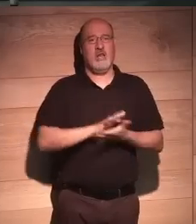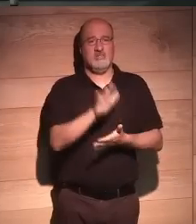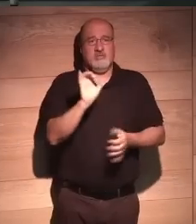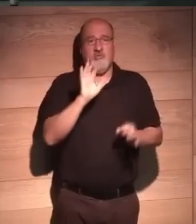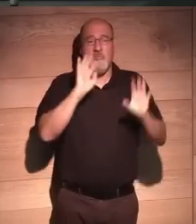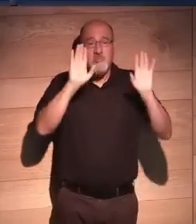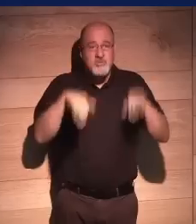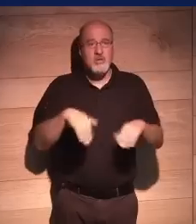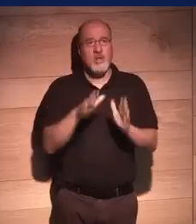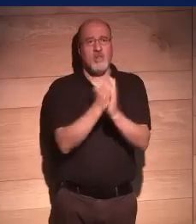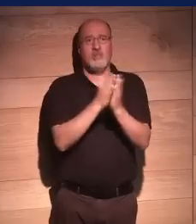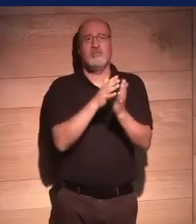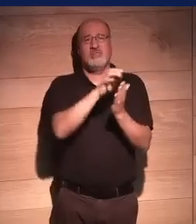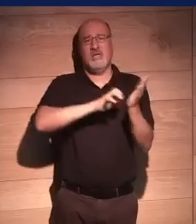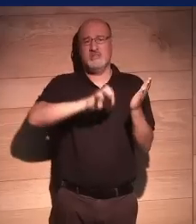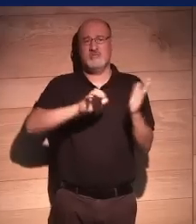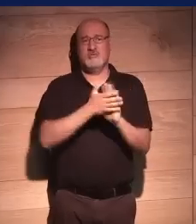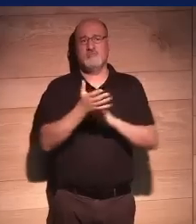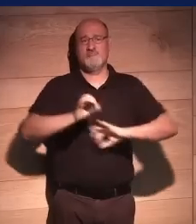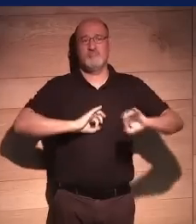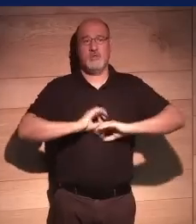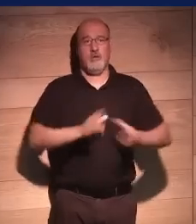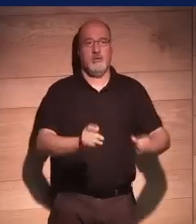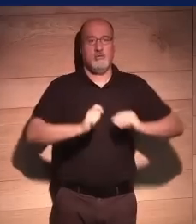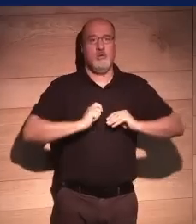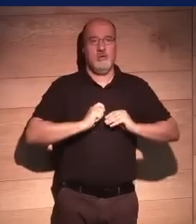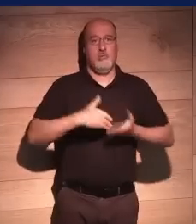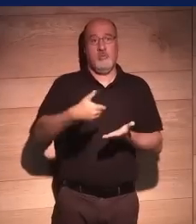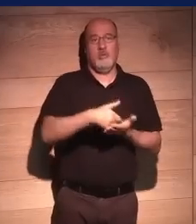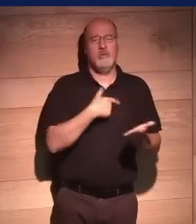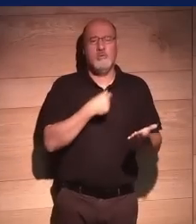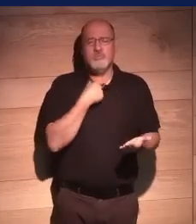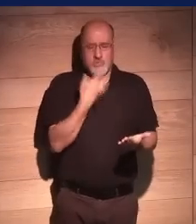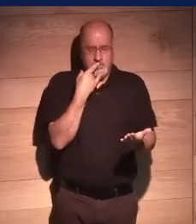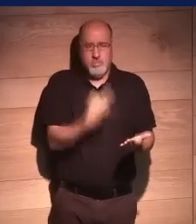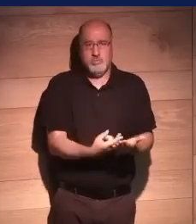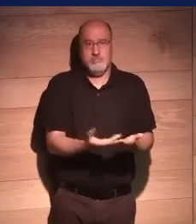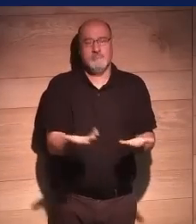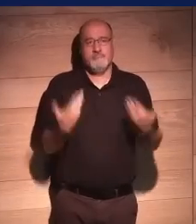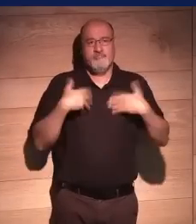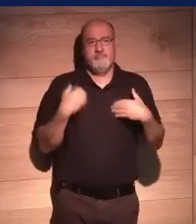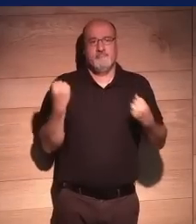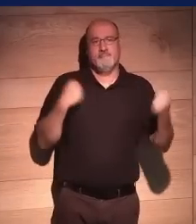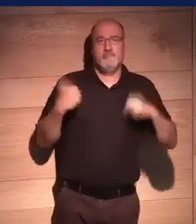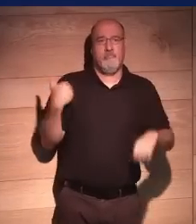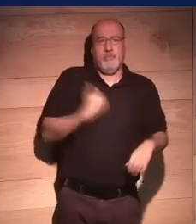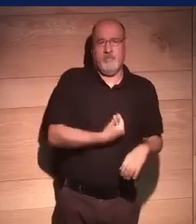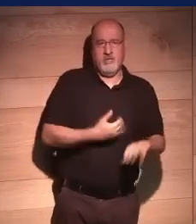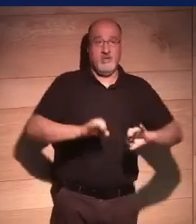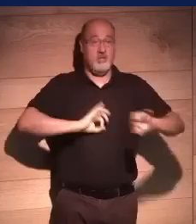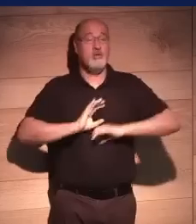tenía grandes textos que afortunadamente llegaban a mis manos, y ahí ha sido donde yo he